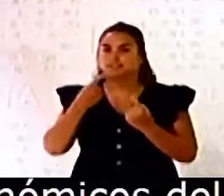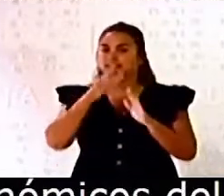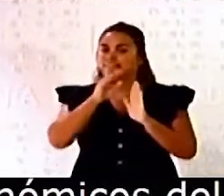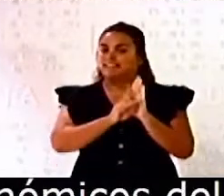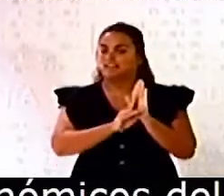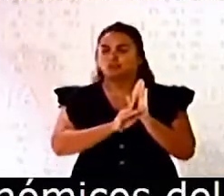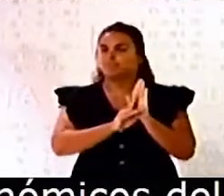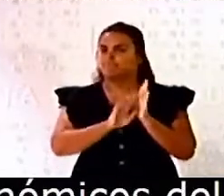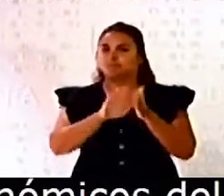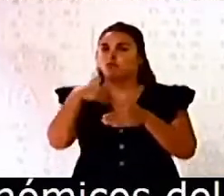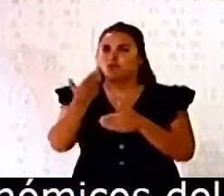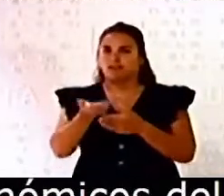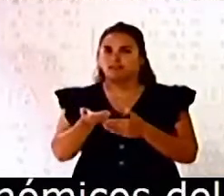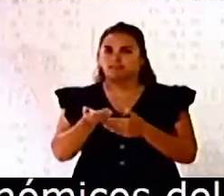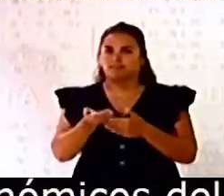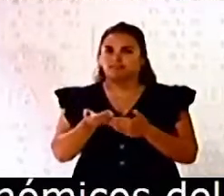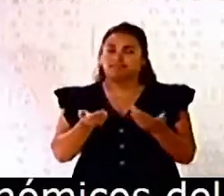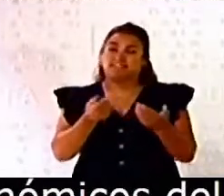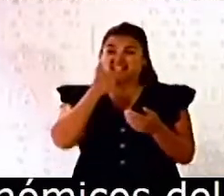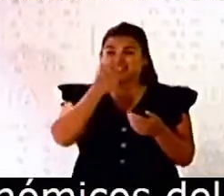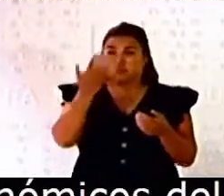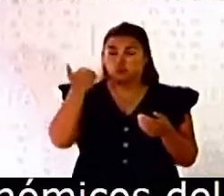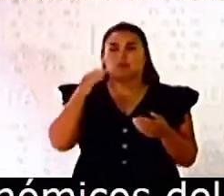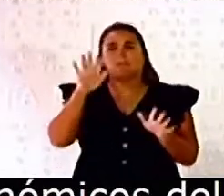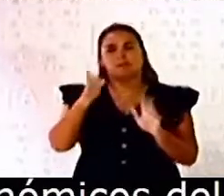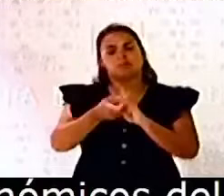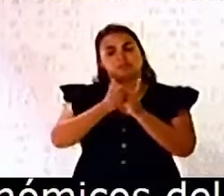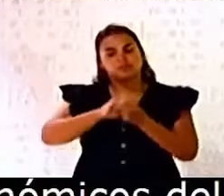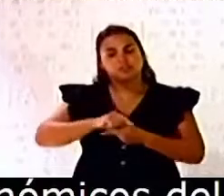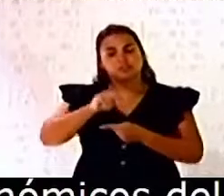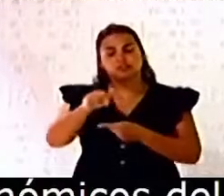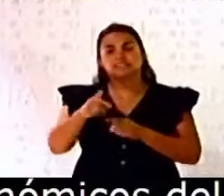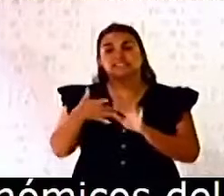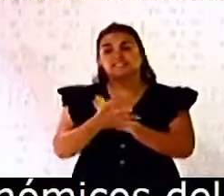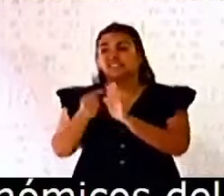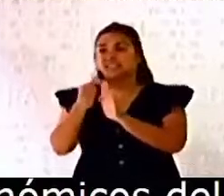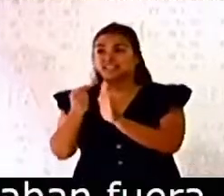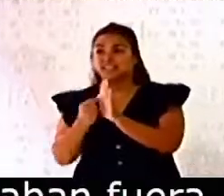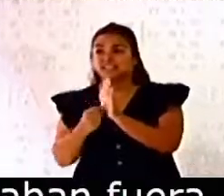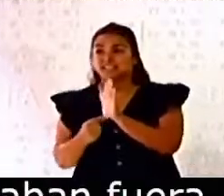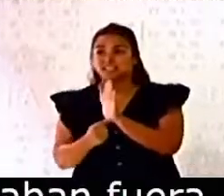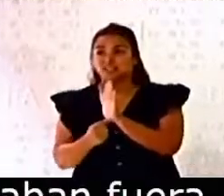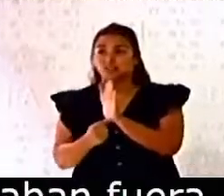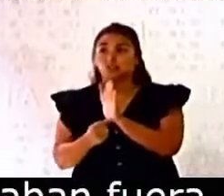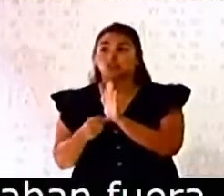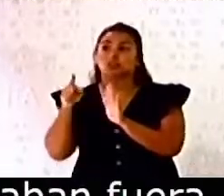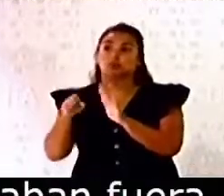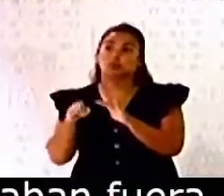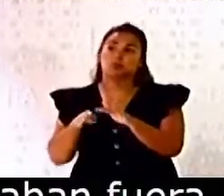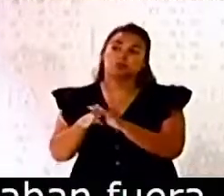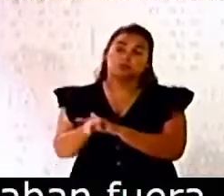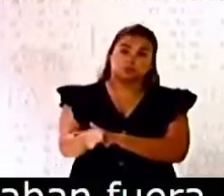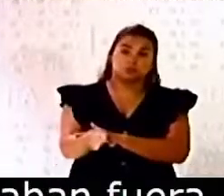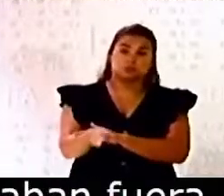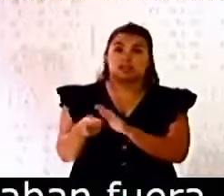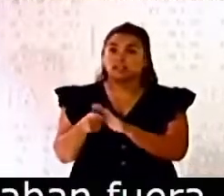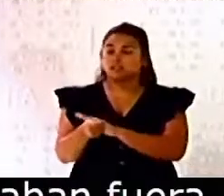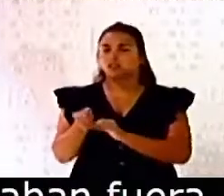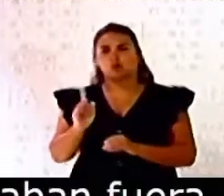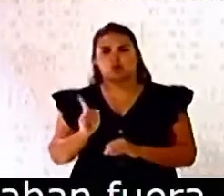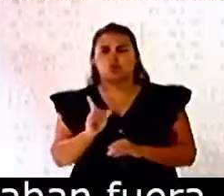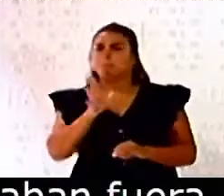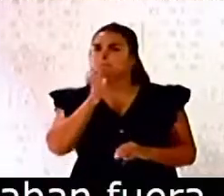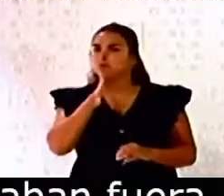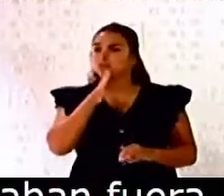de junio. Pero esa modificación no modifica los requisitos con los que puede uno concurrir a esta ayuda. ¿Por